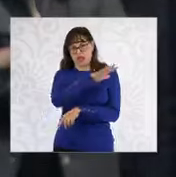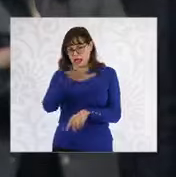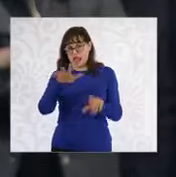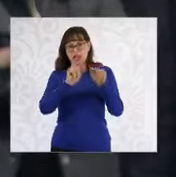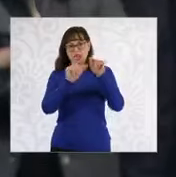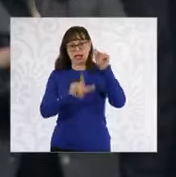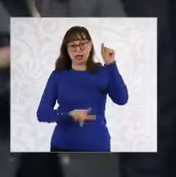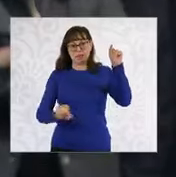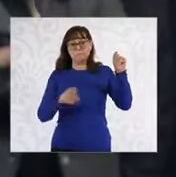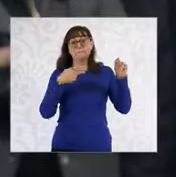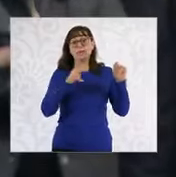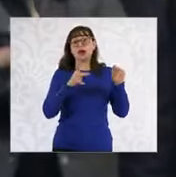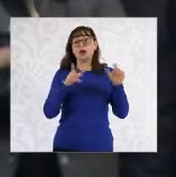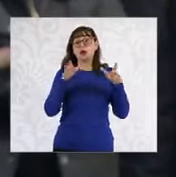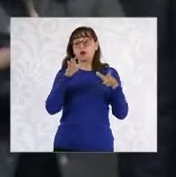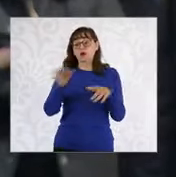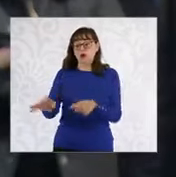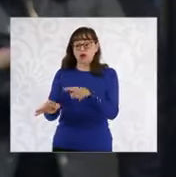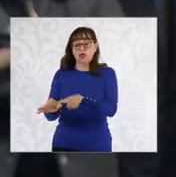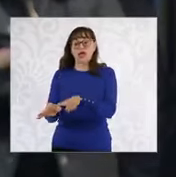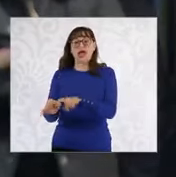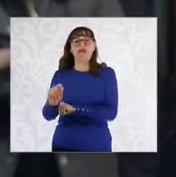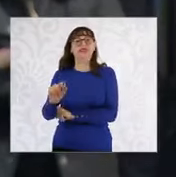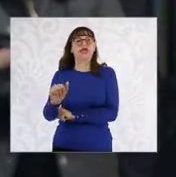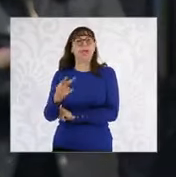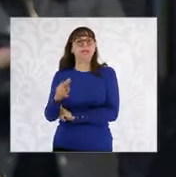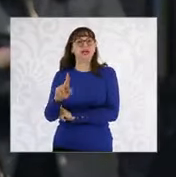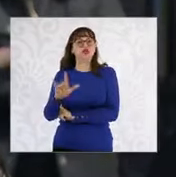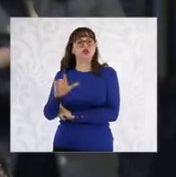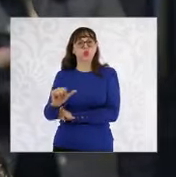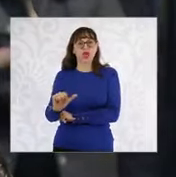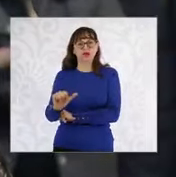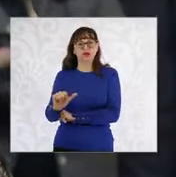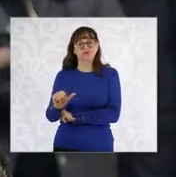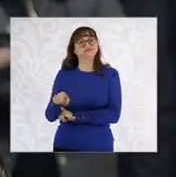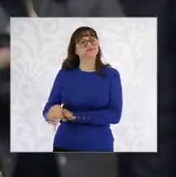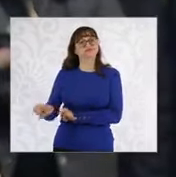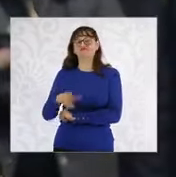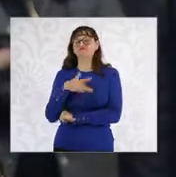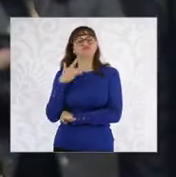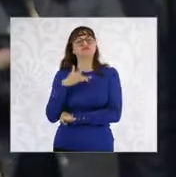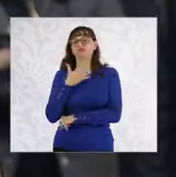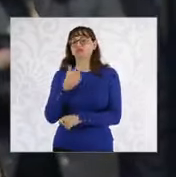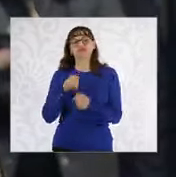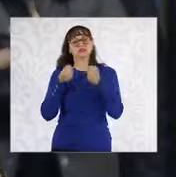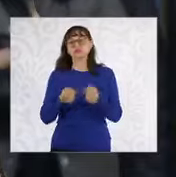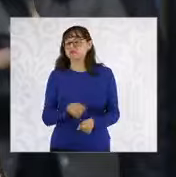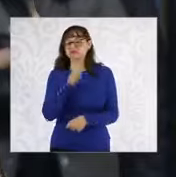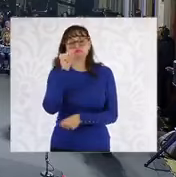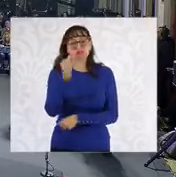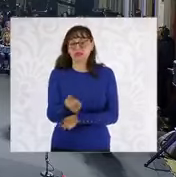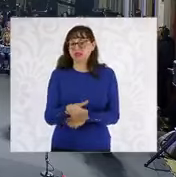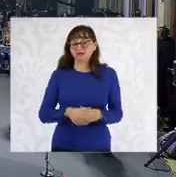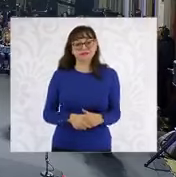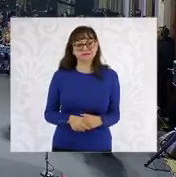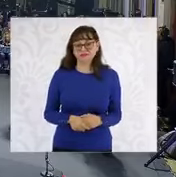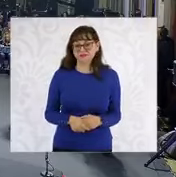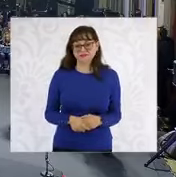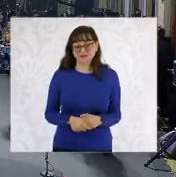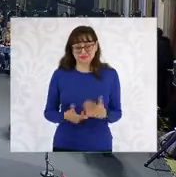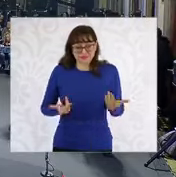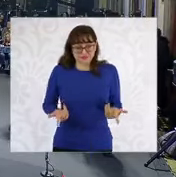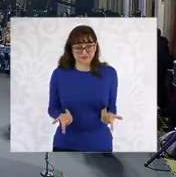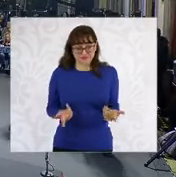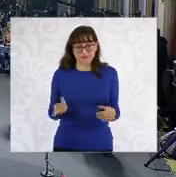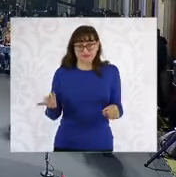se corona como la ciudad más insegura de todo el país, donde 9 de cada 10 habitantes mencionan que sienten inseguridad. ¿Cómo